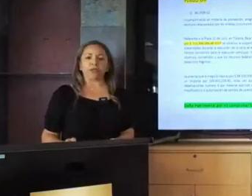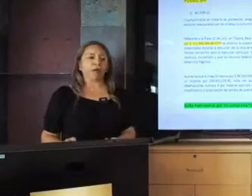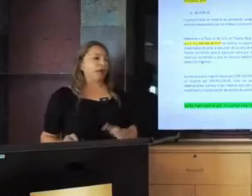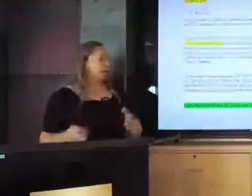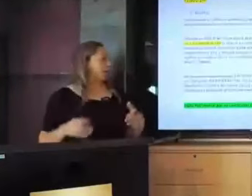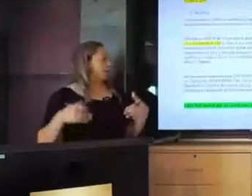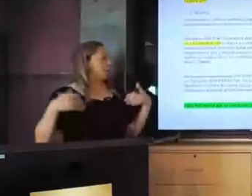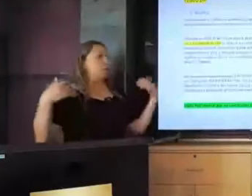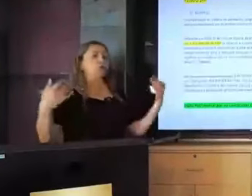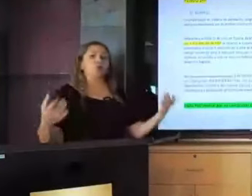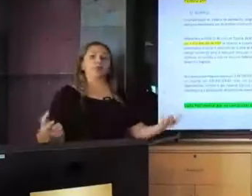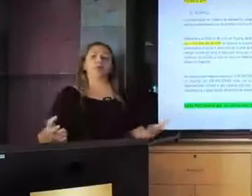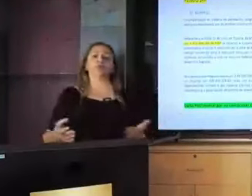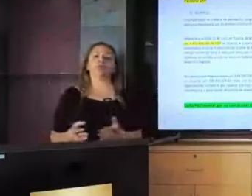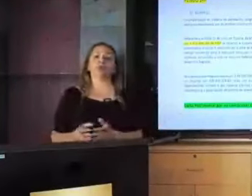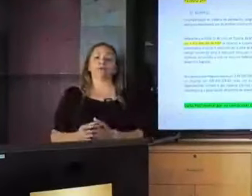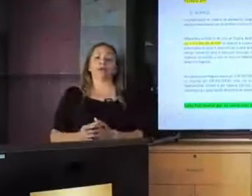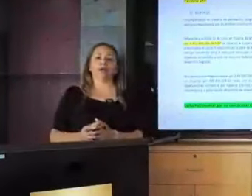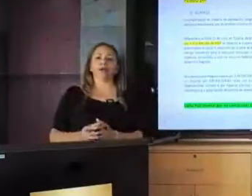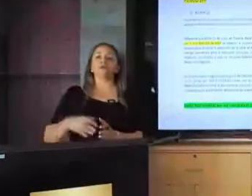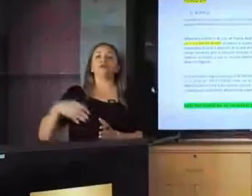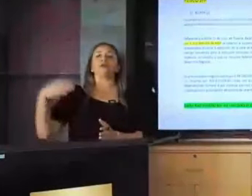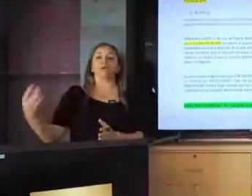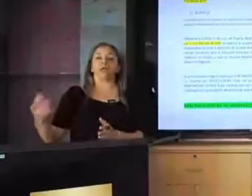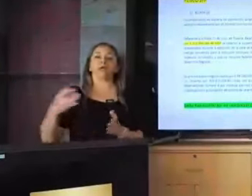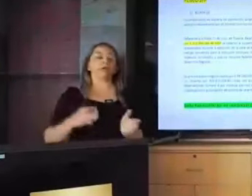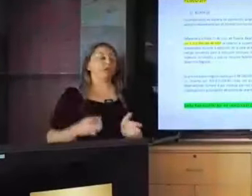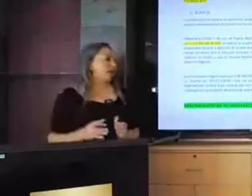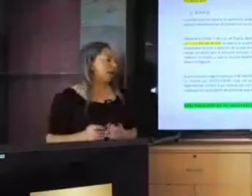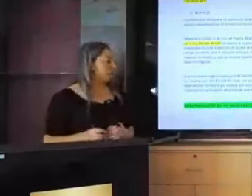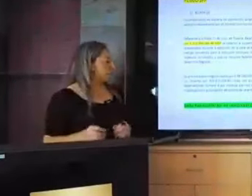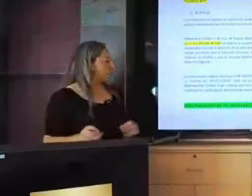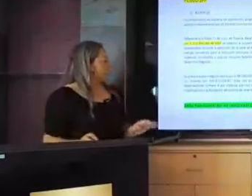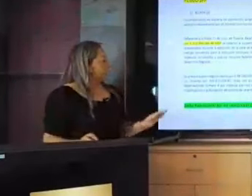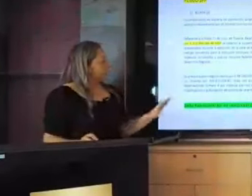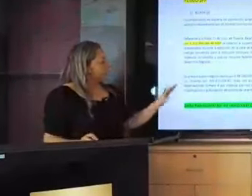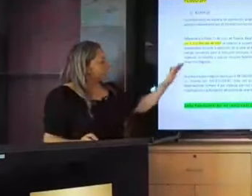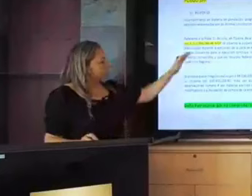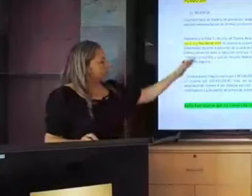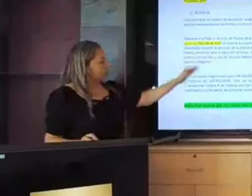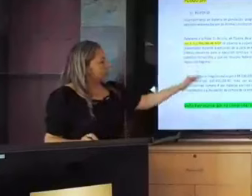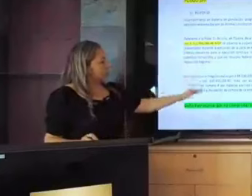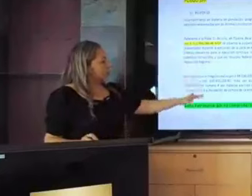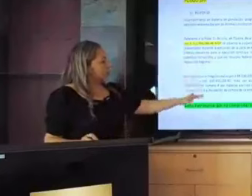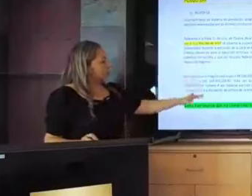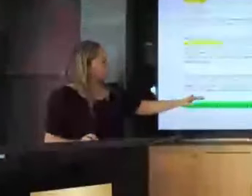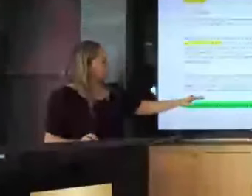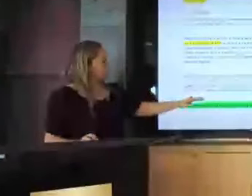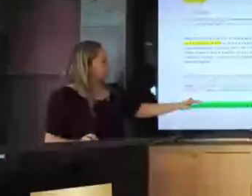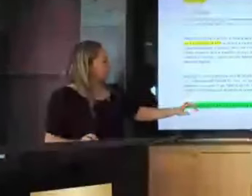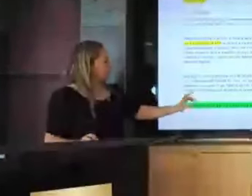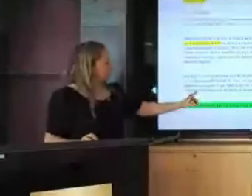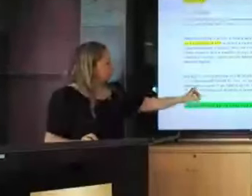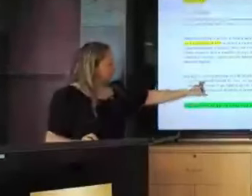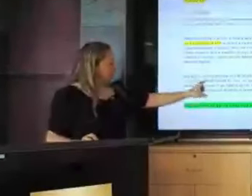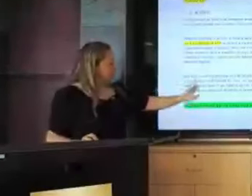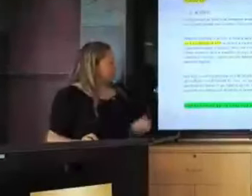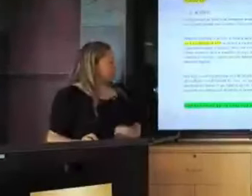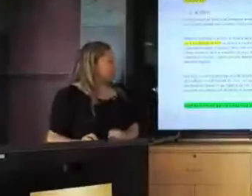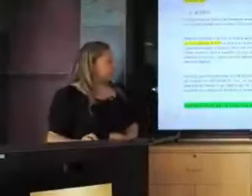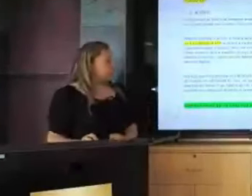empezamos a trabajar, encontramos documentación para entregar y soportar lo que se había hecho. Entonces encontramos una diferencia